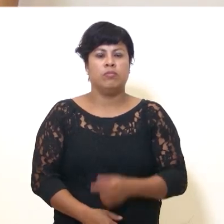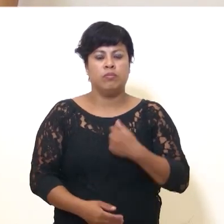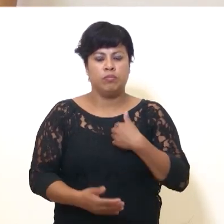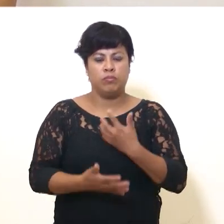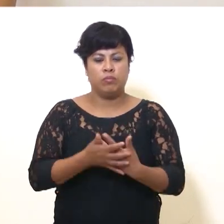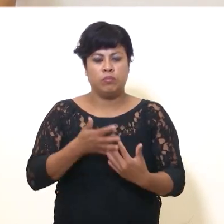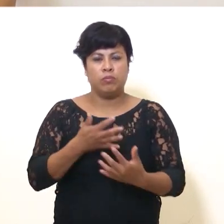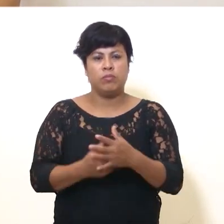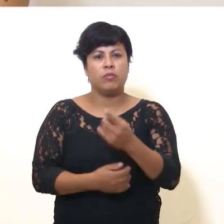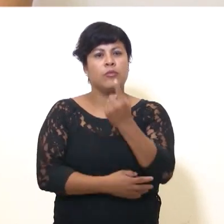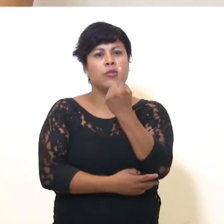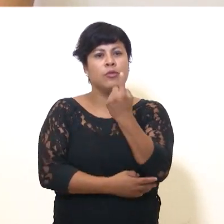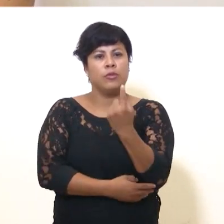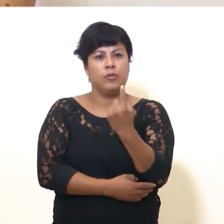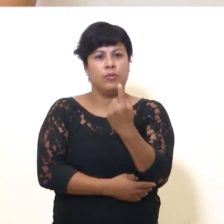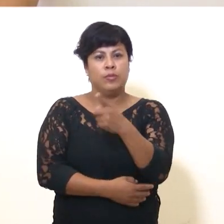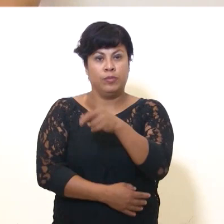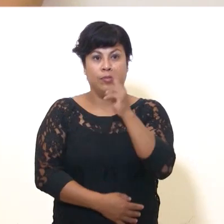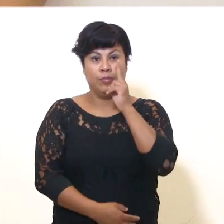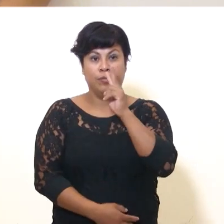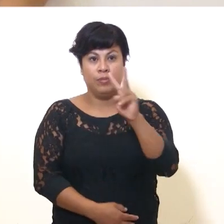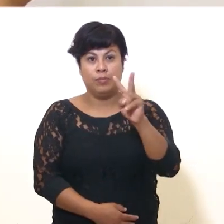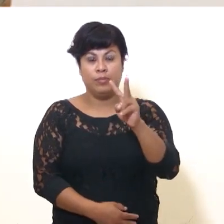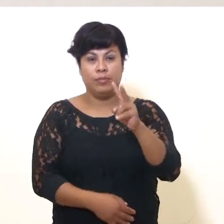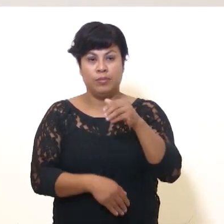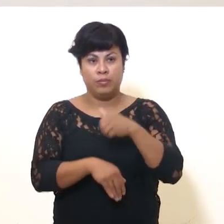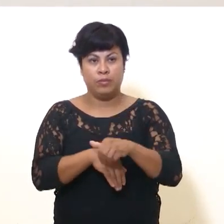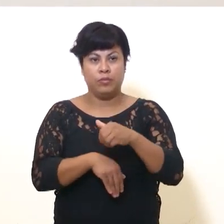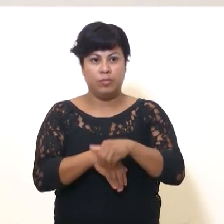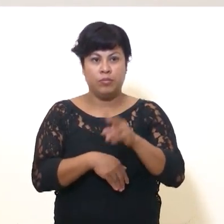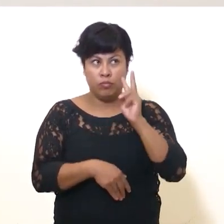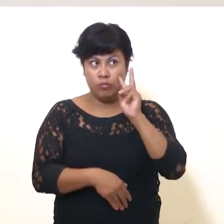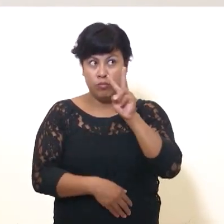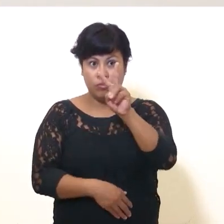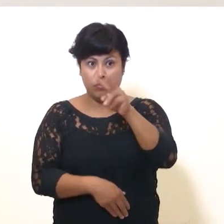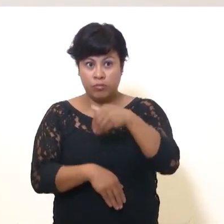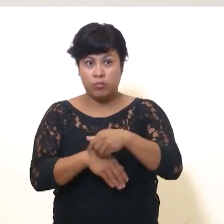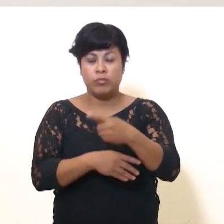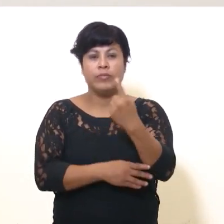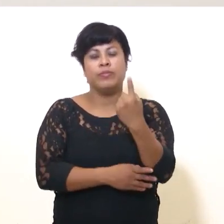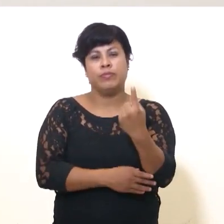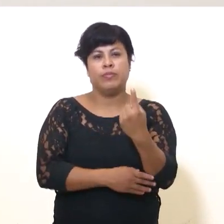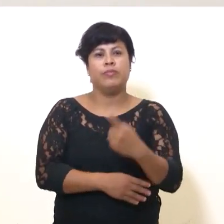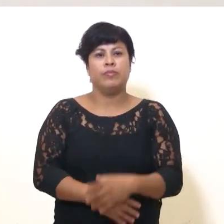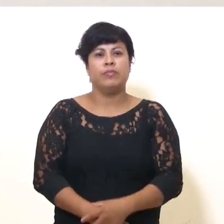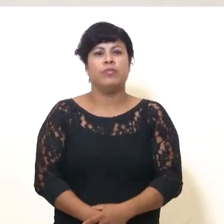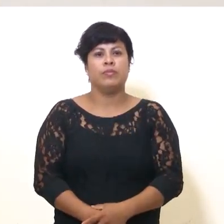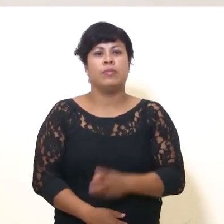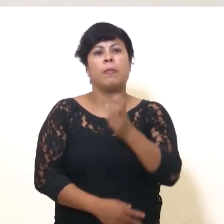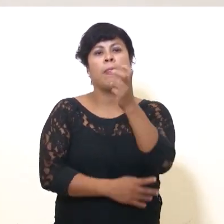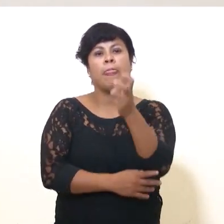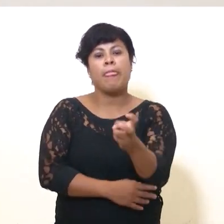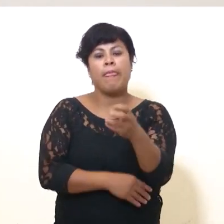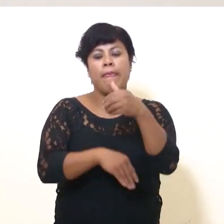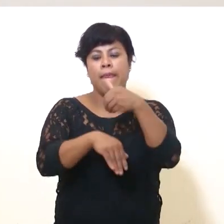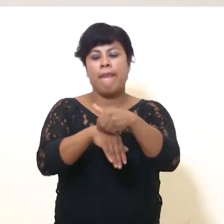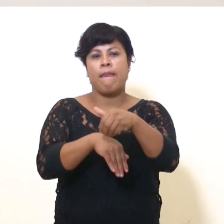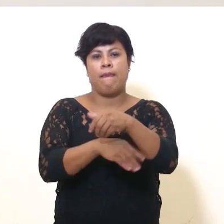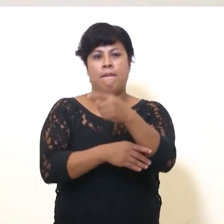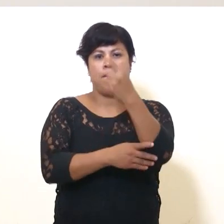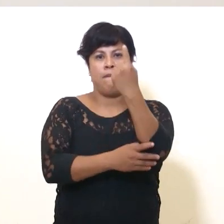1. ¿Sí se alcanza a distinguir hasta tu pantalla el número 1? ¿Sí? Este es el